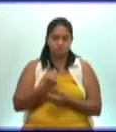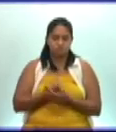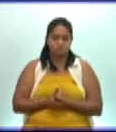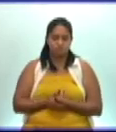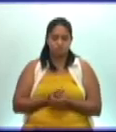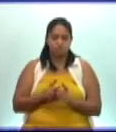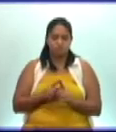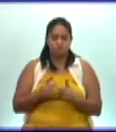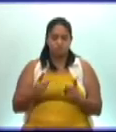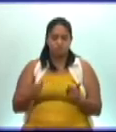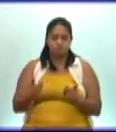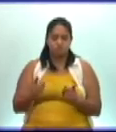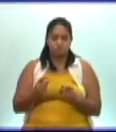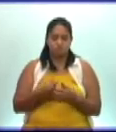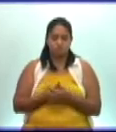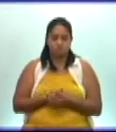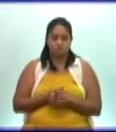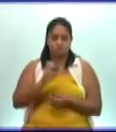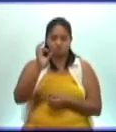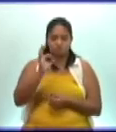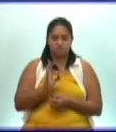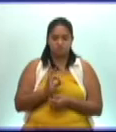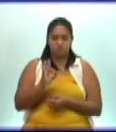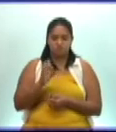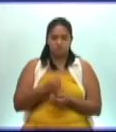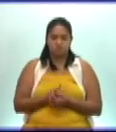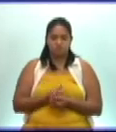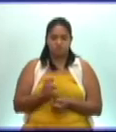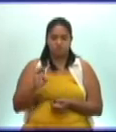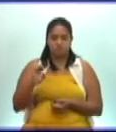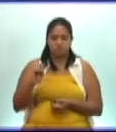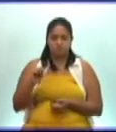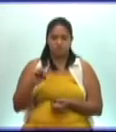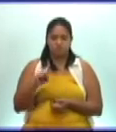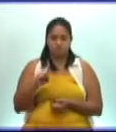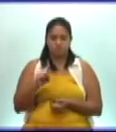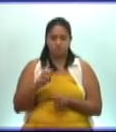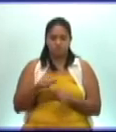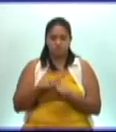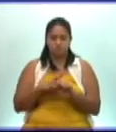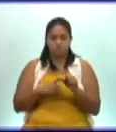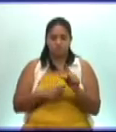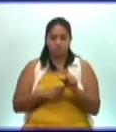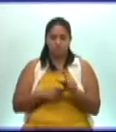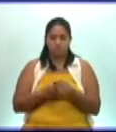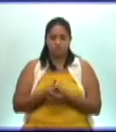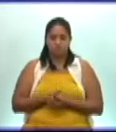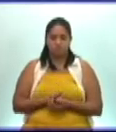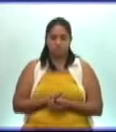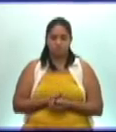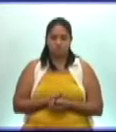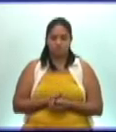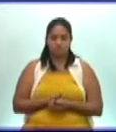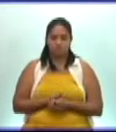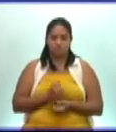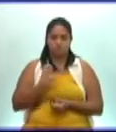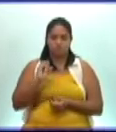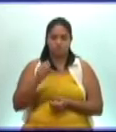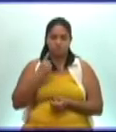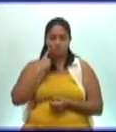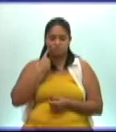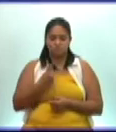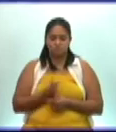orificios expresada en metro, el seno del ángulo buscado en una tabla de matemática o consultado con